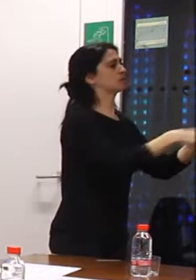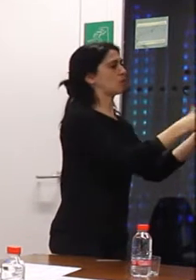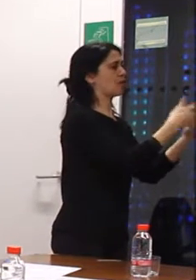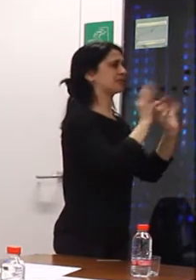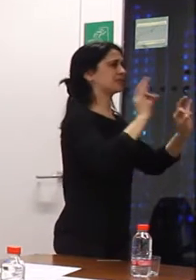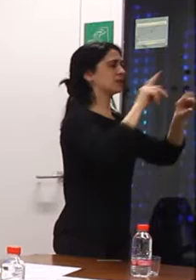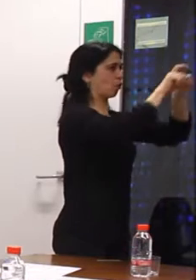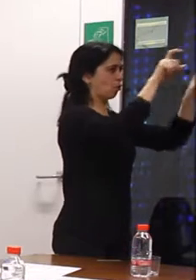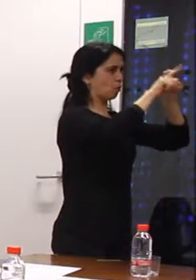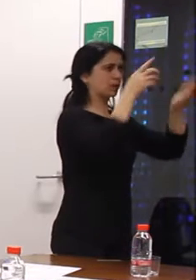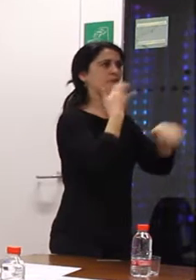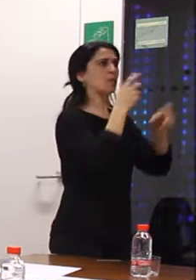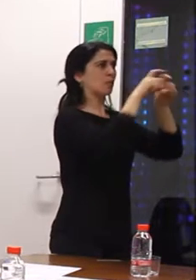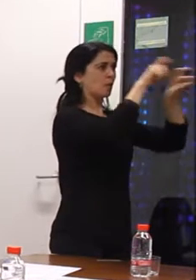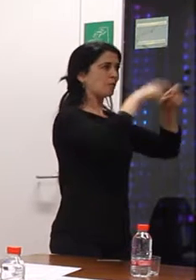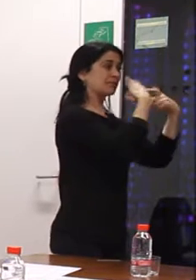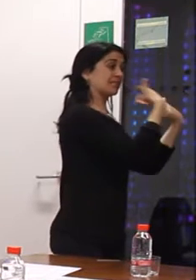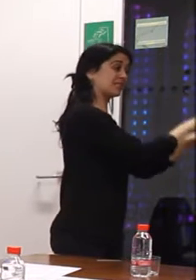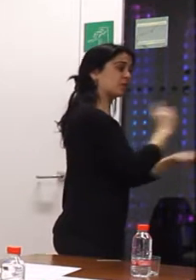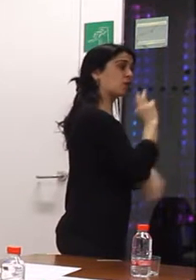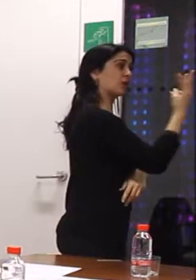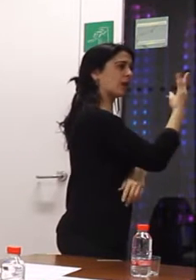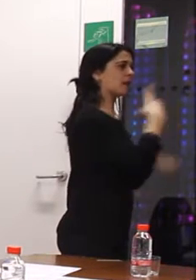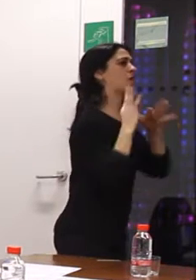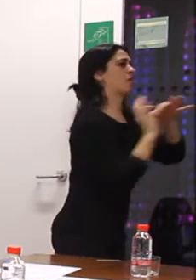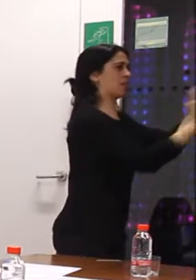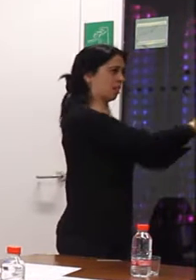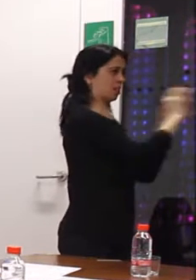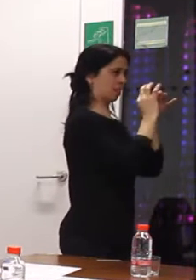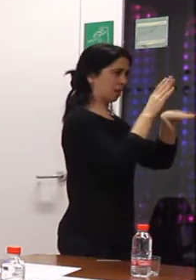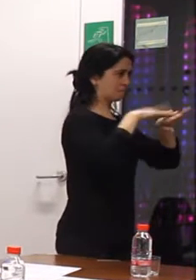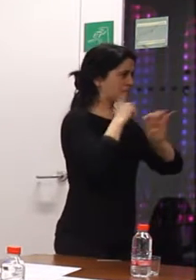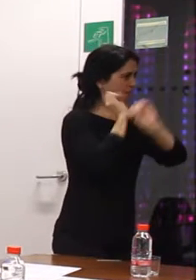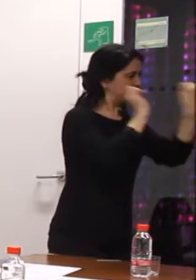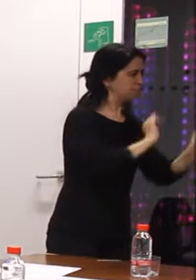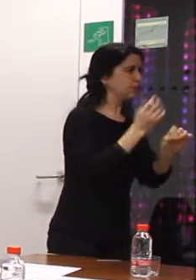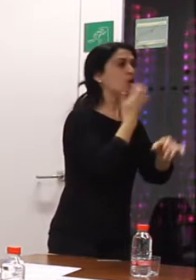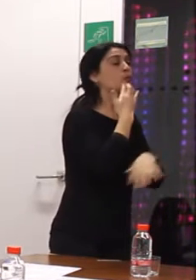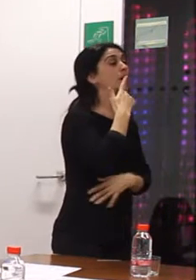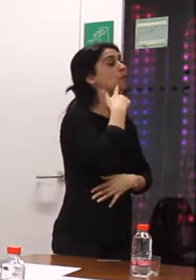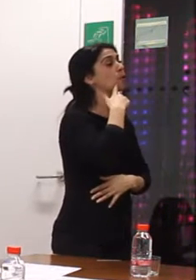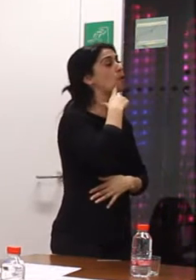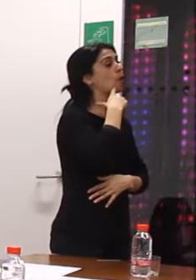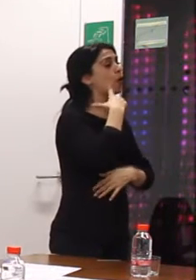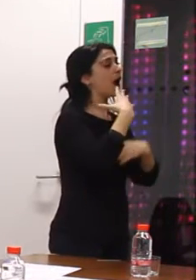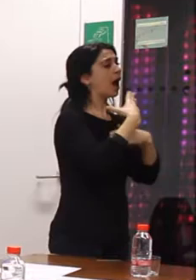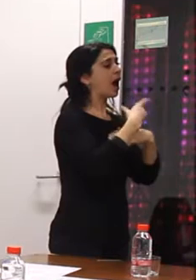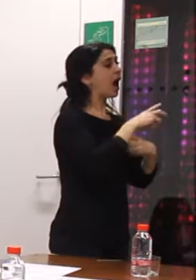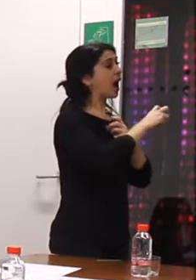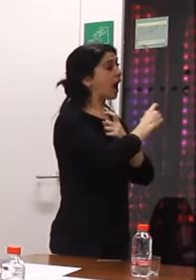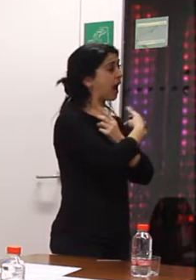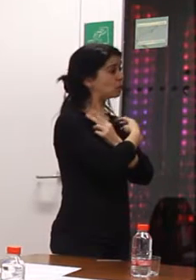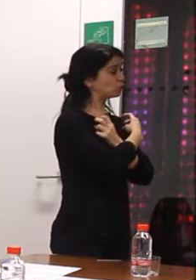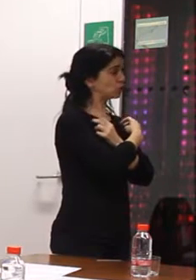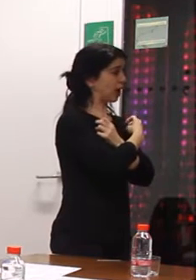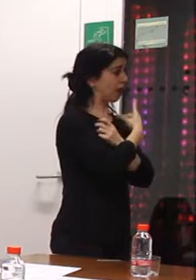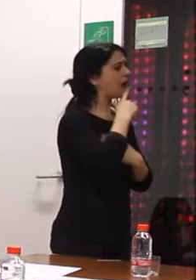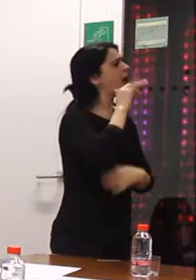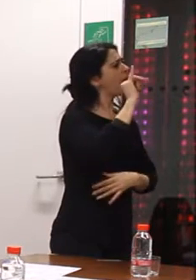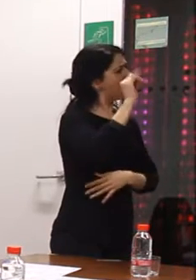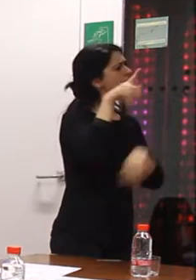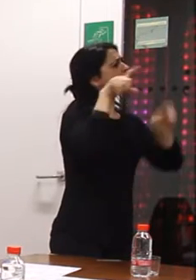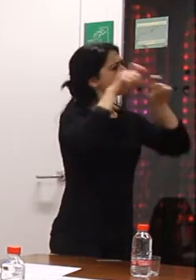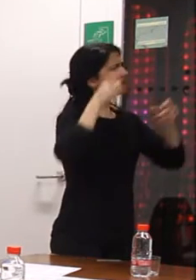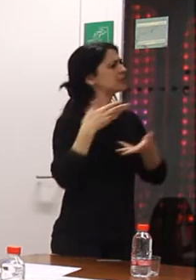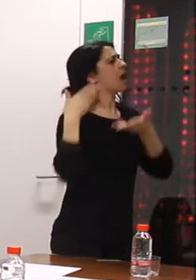y entidades del tercer sector. Por ejemplo, en Austria hay una empresa que ayuda directamente al pago de facturas y del gas y